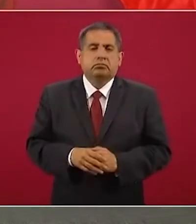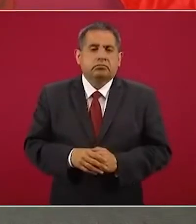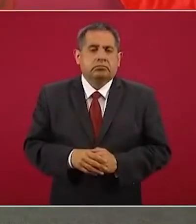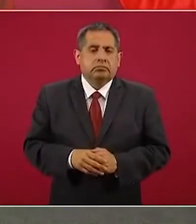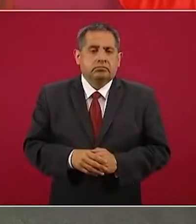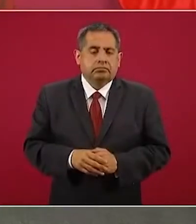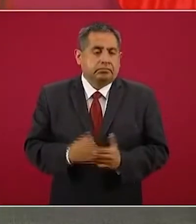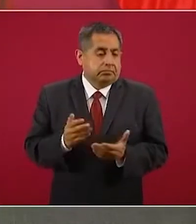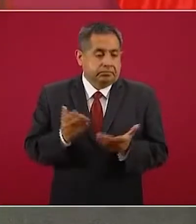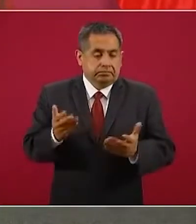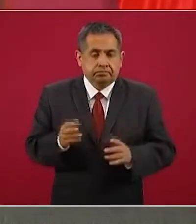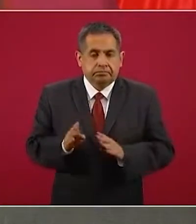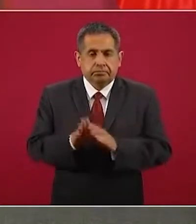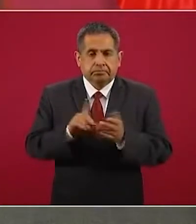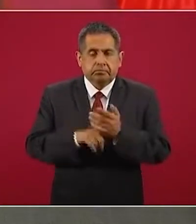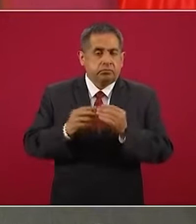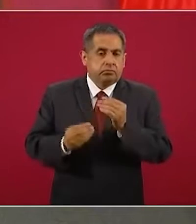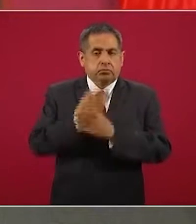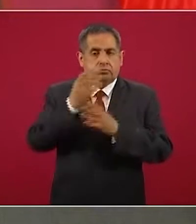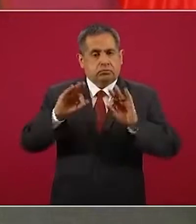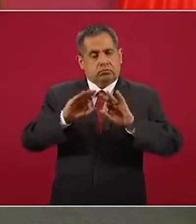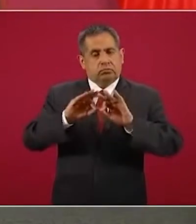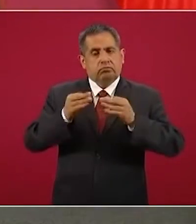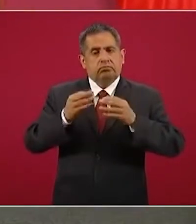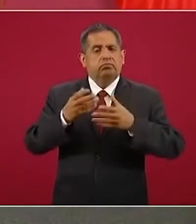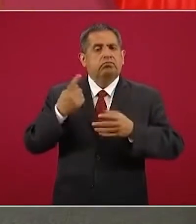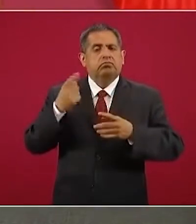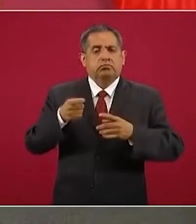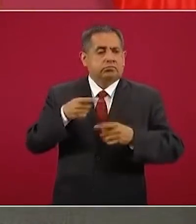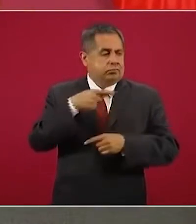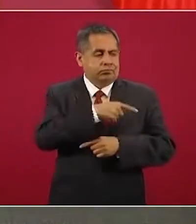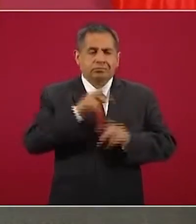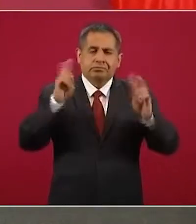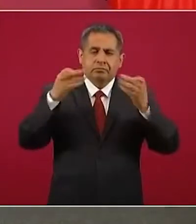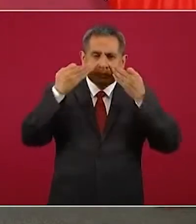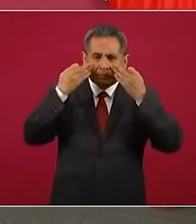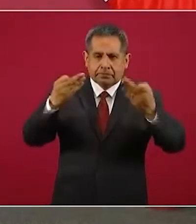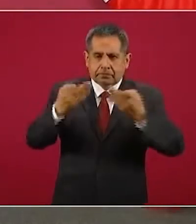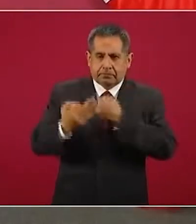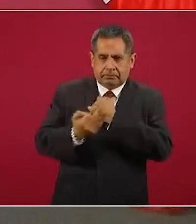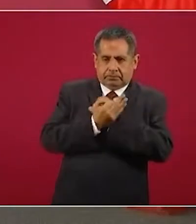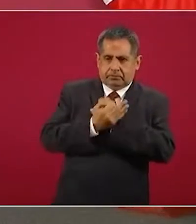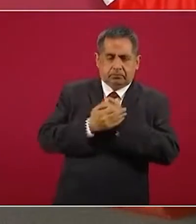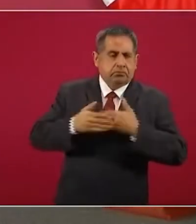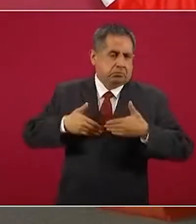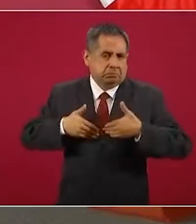Ahora, con esta nueva modalidad de testigos protegidos,